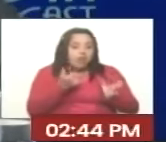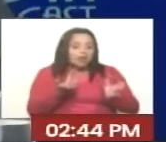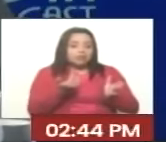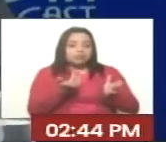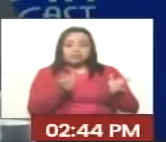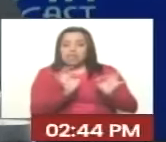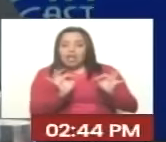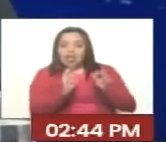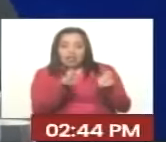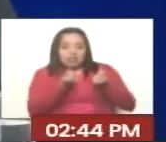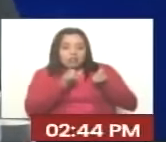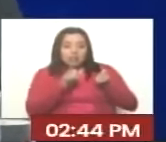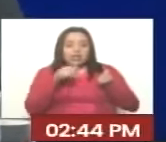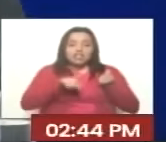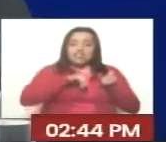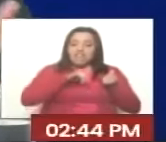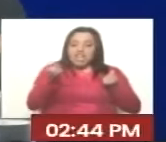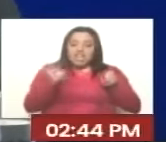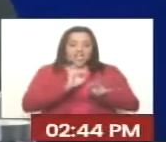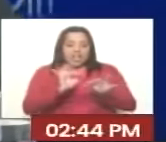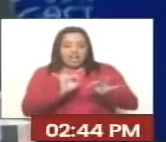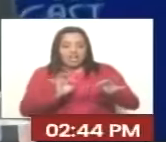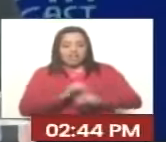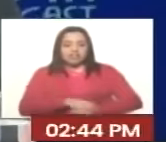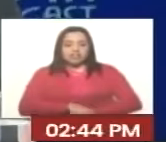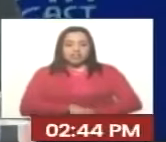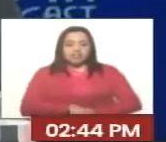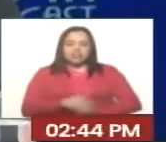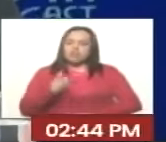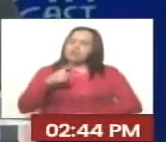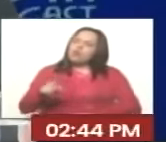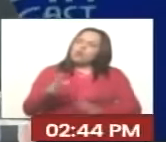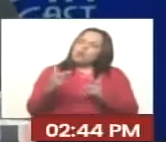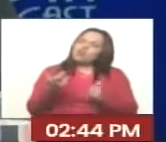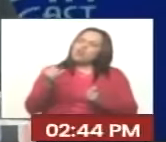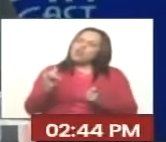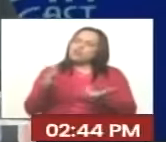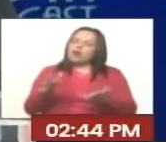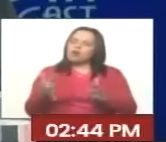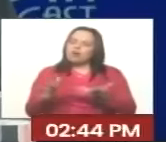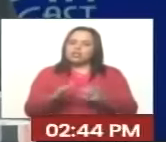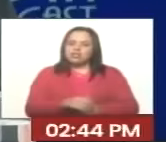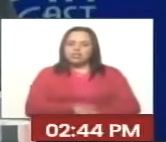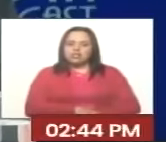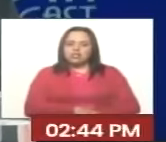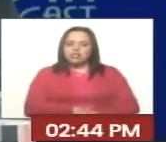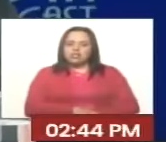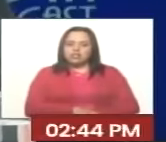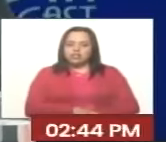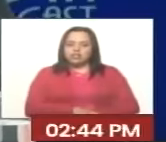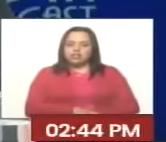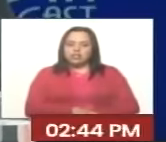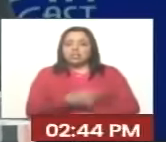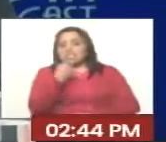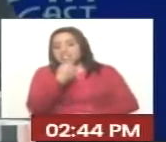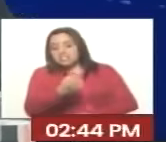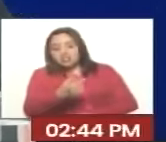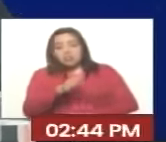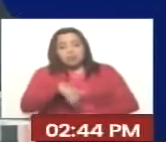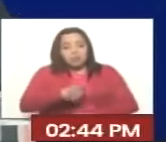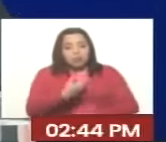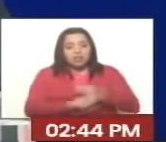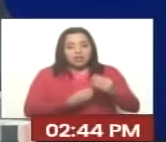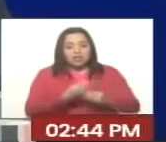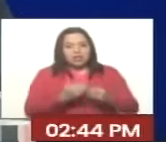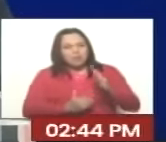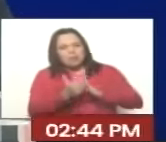beneficios económicos de esta gira. Yo calculo, yo le pregunto, ¿cuánto era el beneficio económico de eso? Ella dice que pudo haber sido un poco